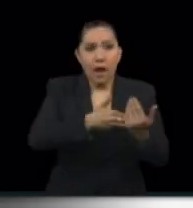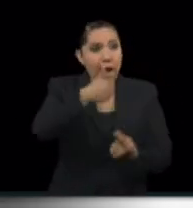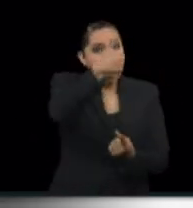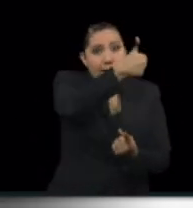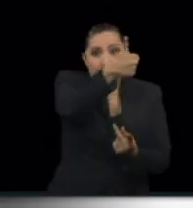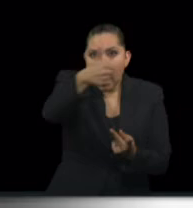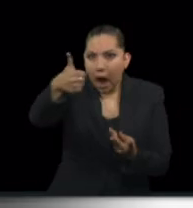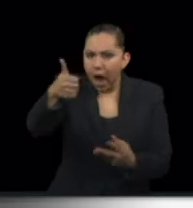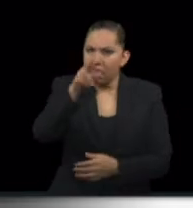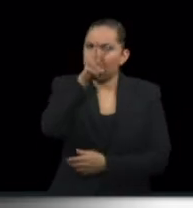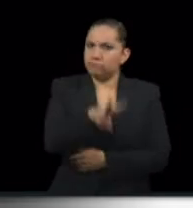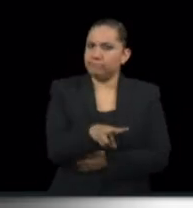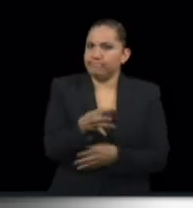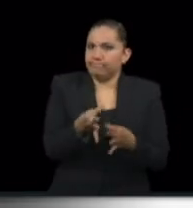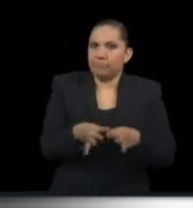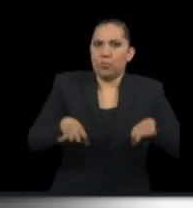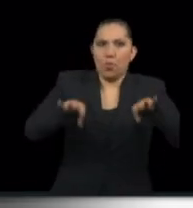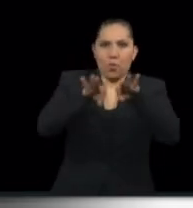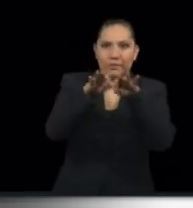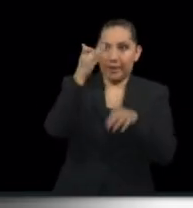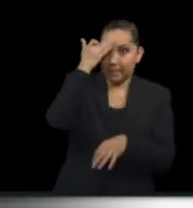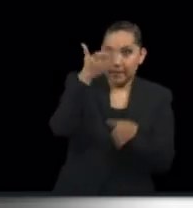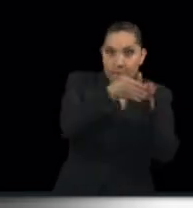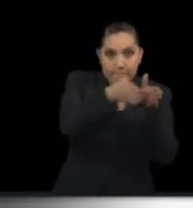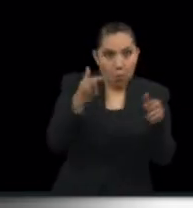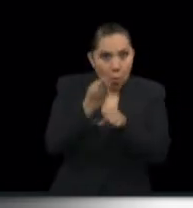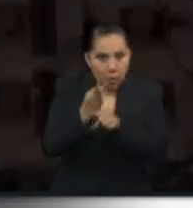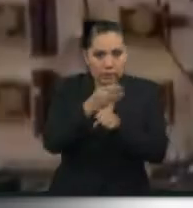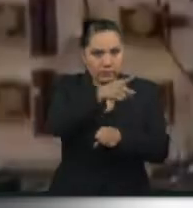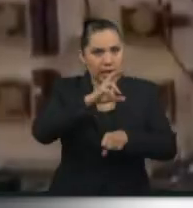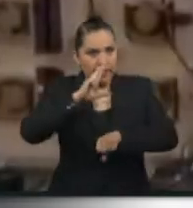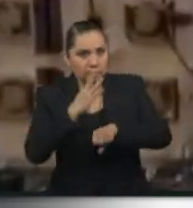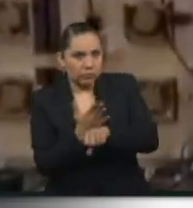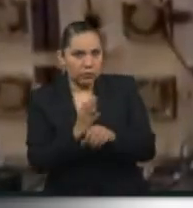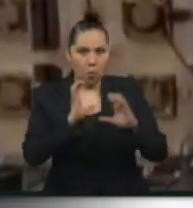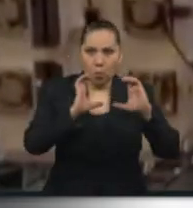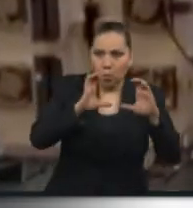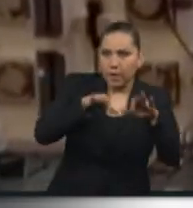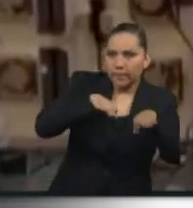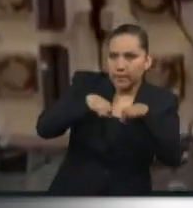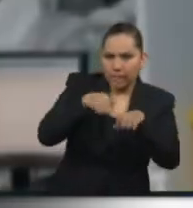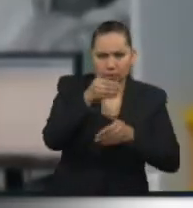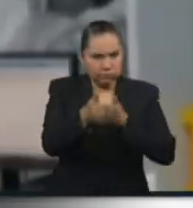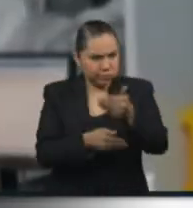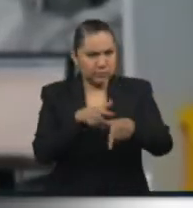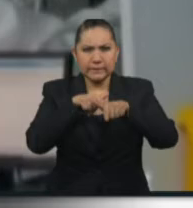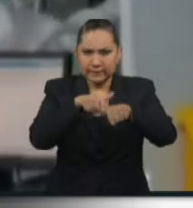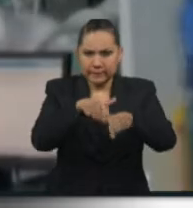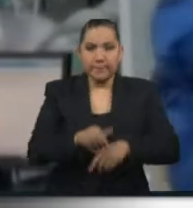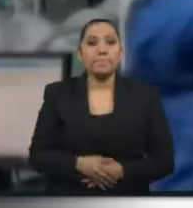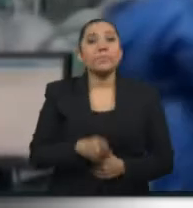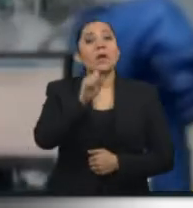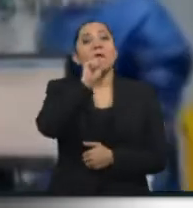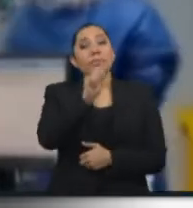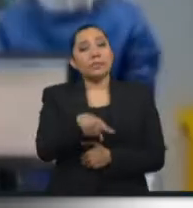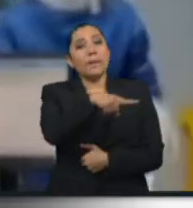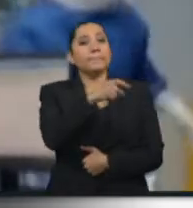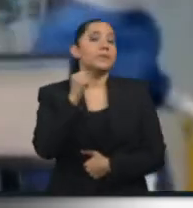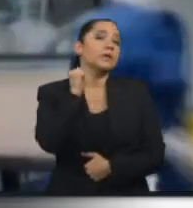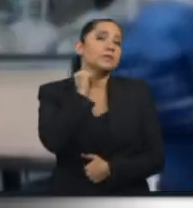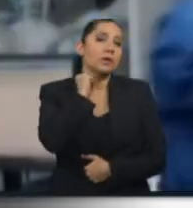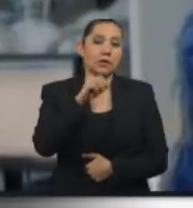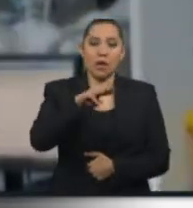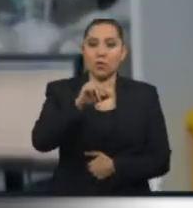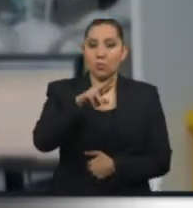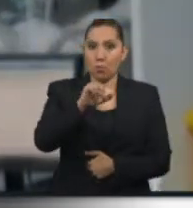y seriedad en esta crisis sanitaria. También el senador Ricardo Monreal Ávila tuvo un buen